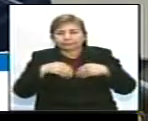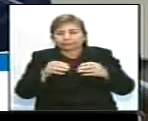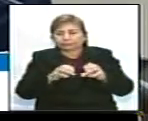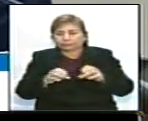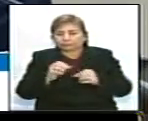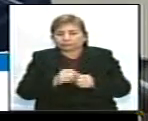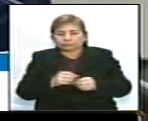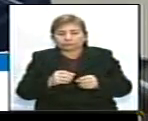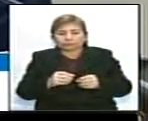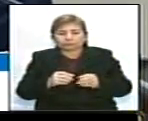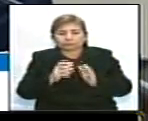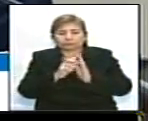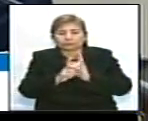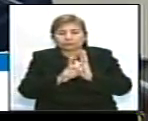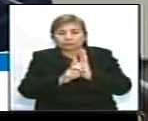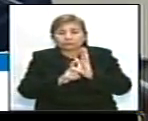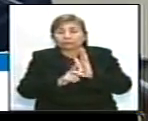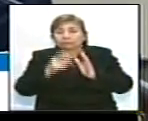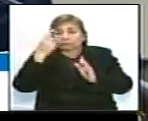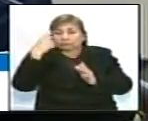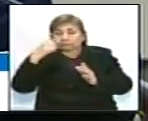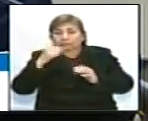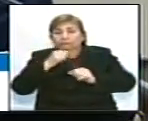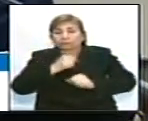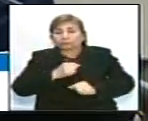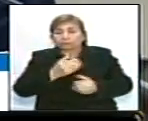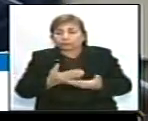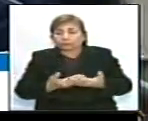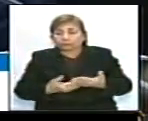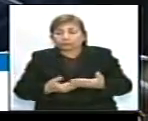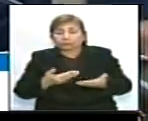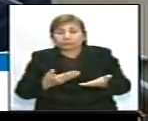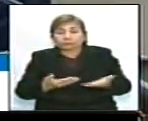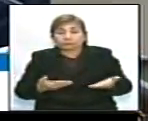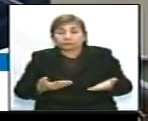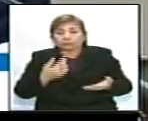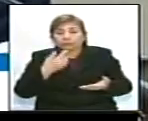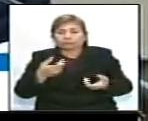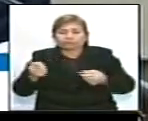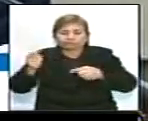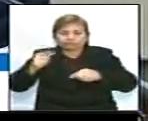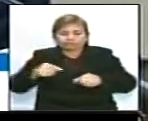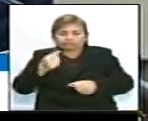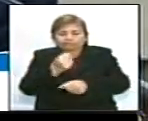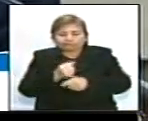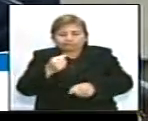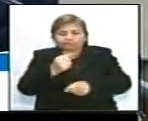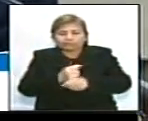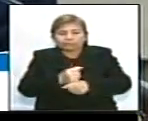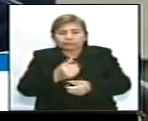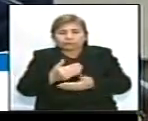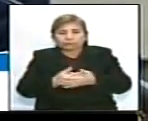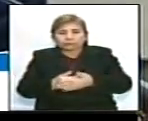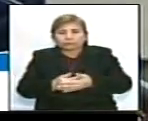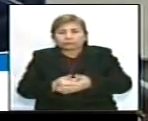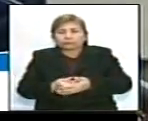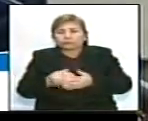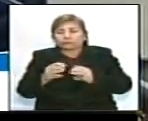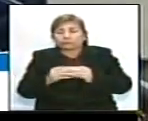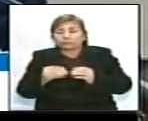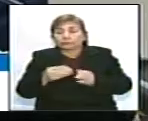elaborar y aprobar lineamientos para la restauración. Esto es algo que se ha venido trabajando ya desde que yo fui directora del Servicio